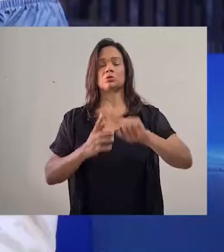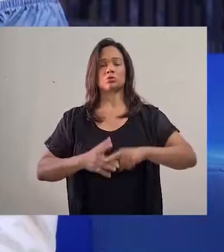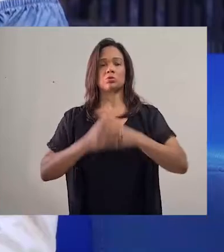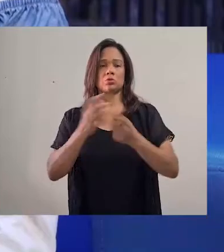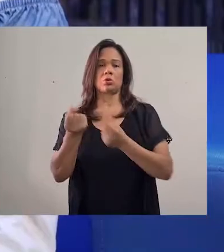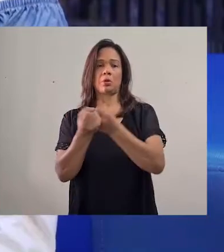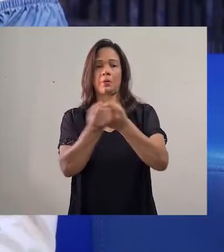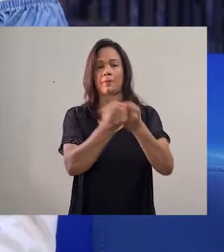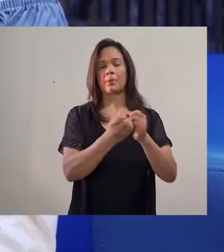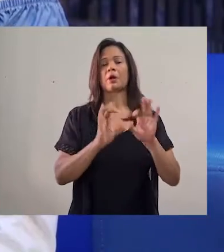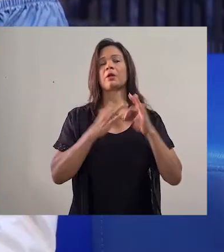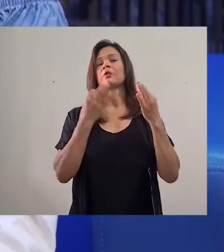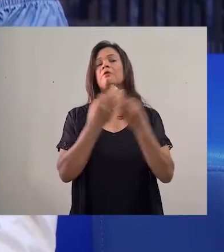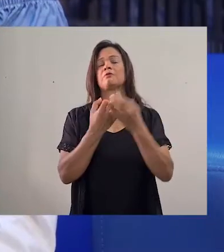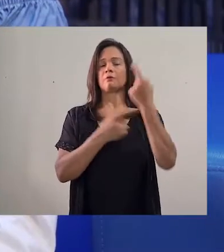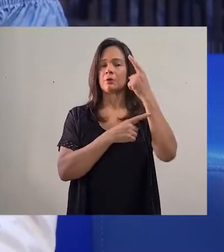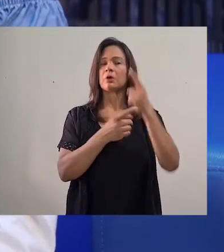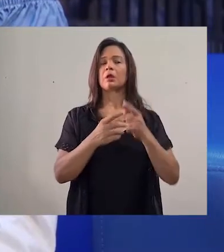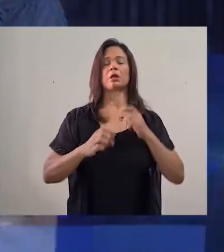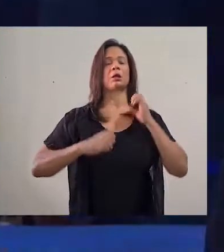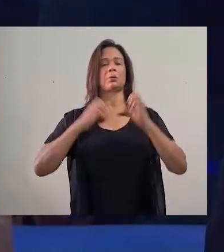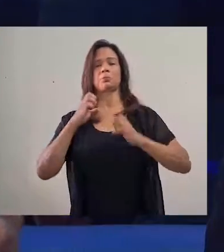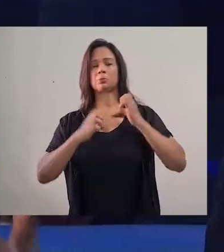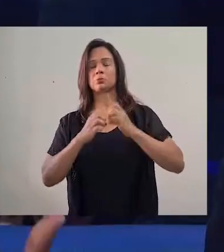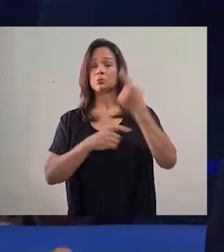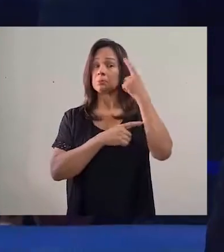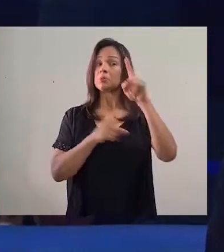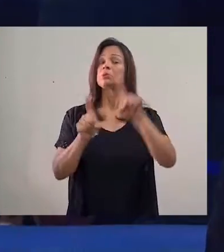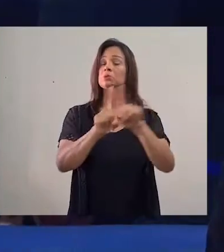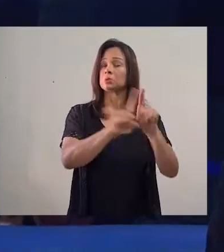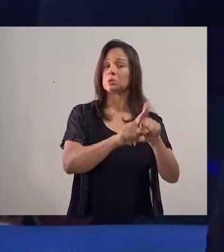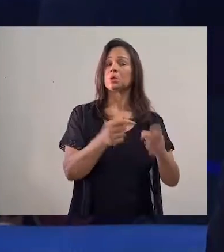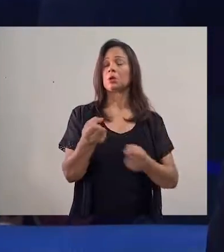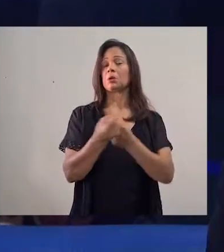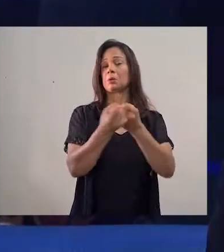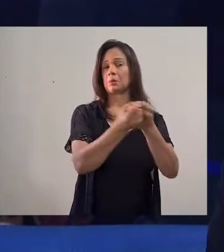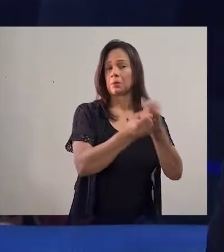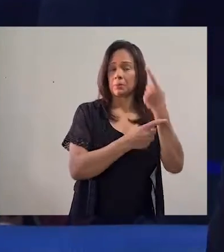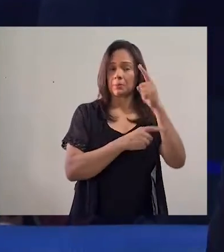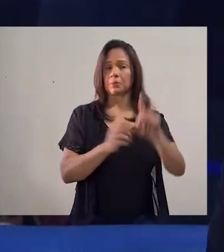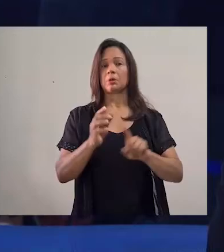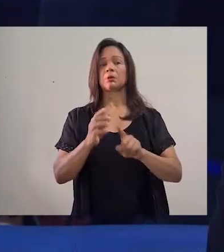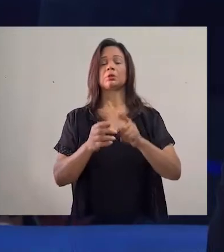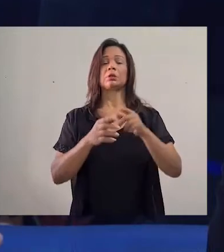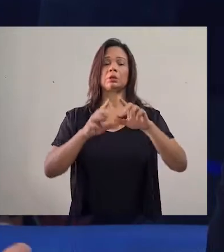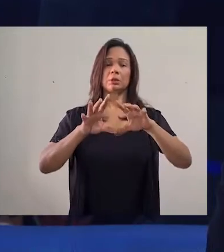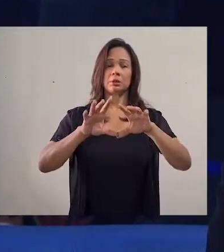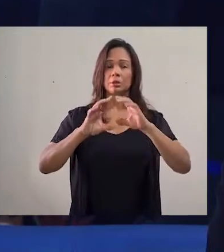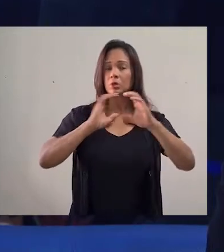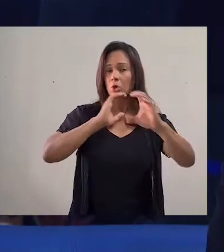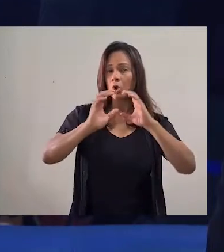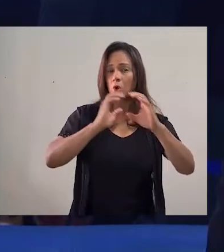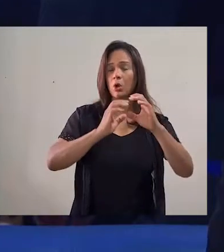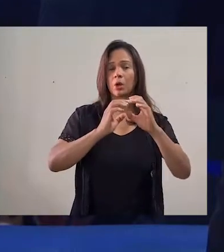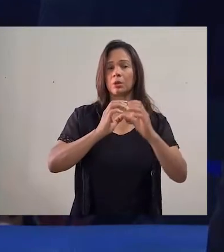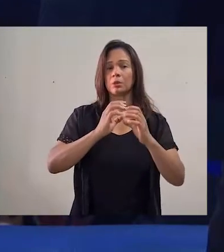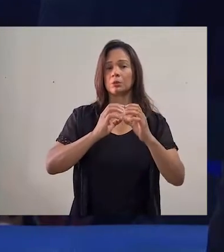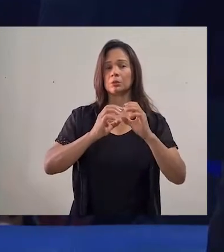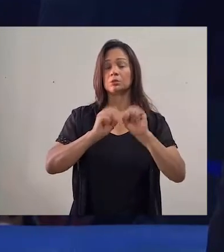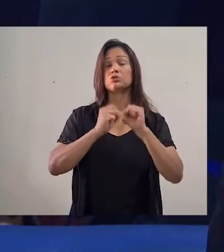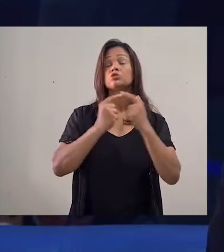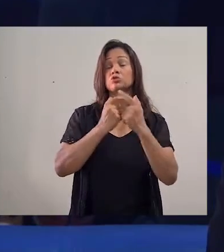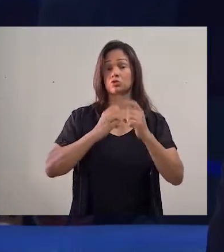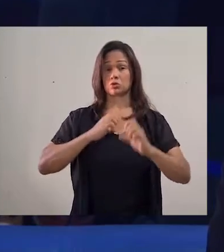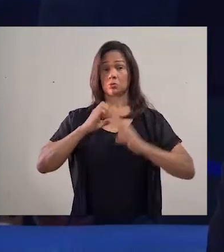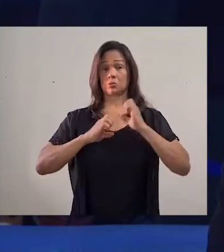Especial. Empieza el apoyo a la familia, el apoyo emocional, pero también el apoyo para el desarrollo lingüístico y cognitivo